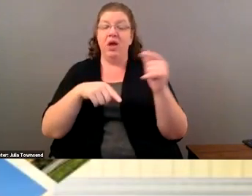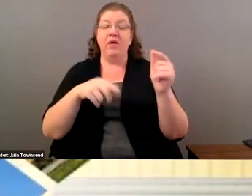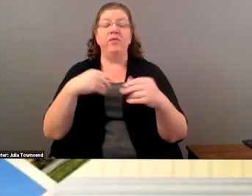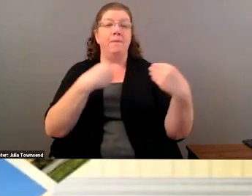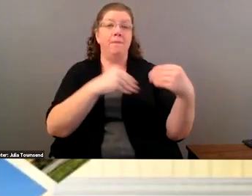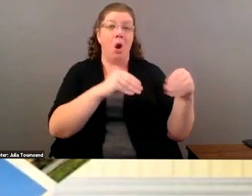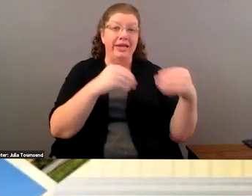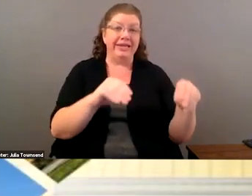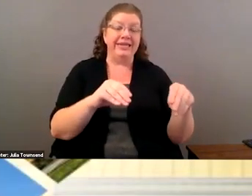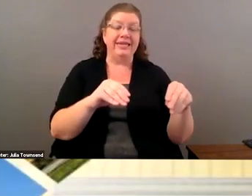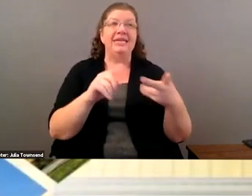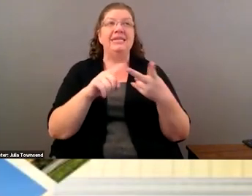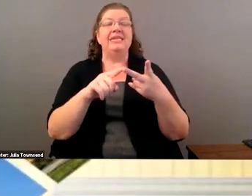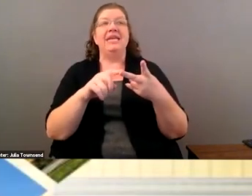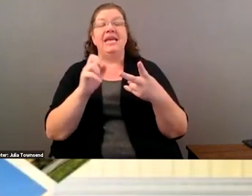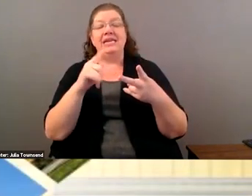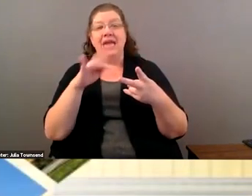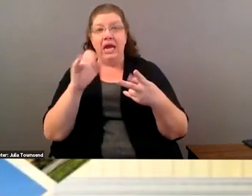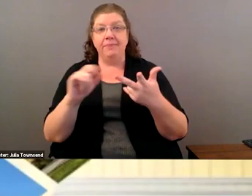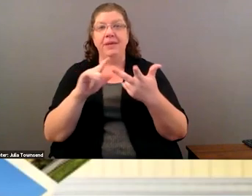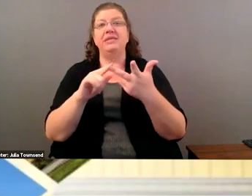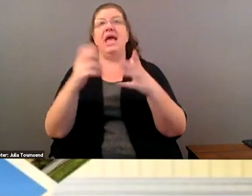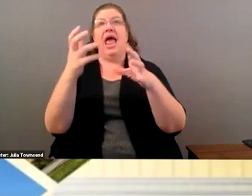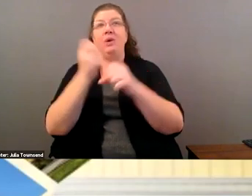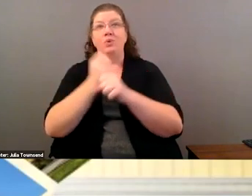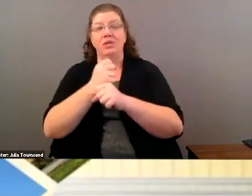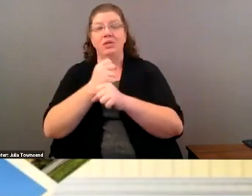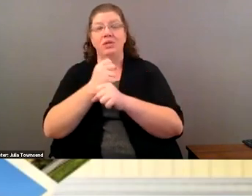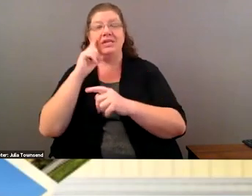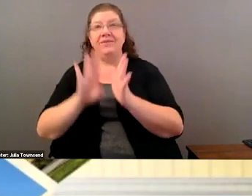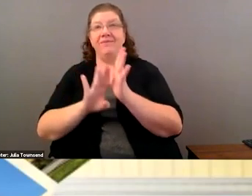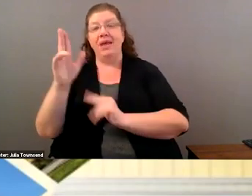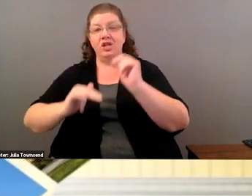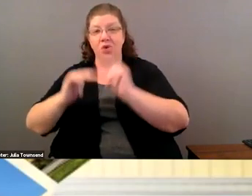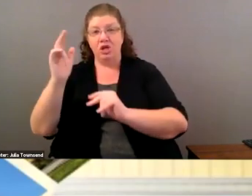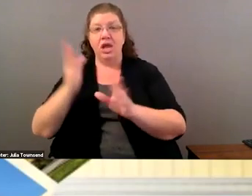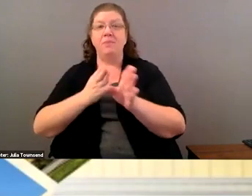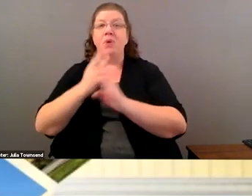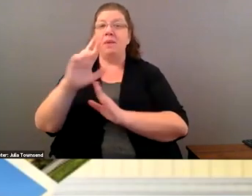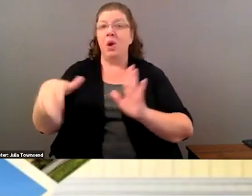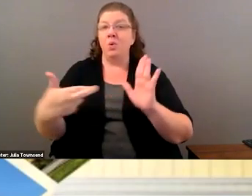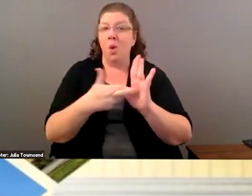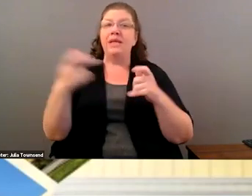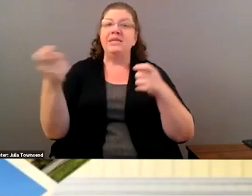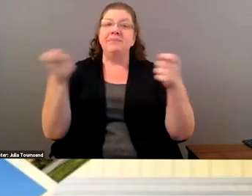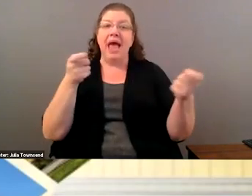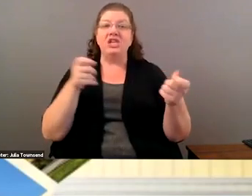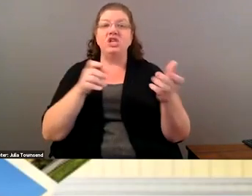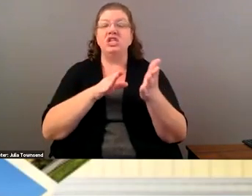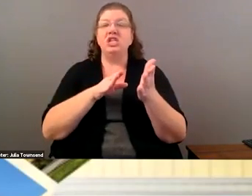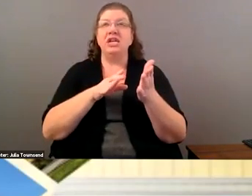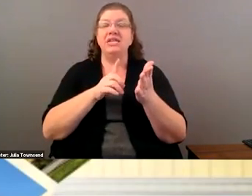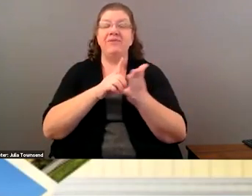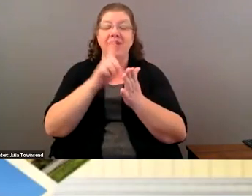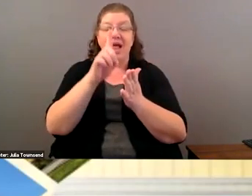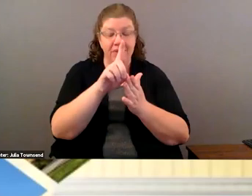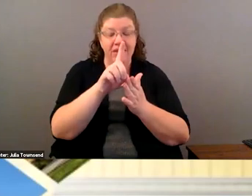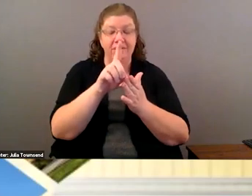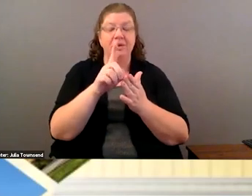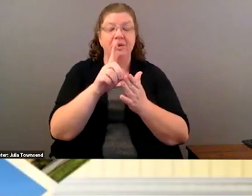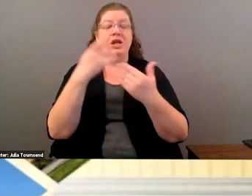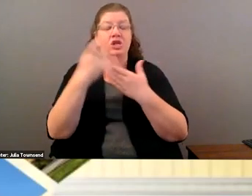de bienes raíces él tiene experiencia con el desarrollo de propiedades su papel